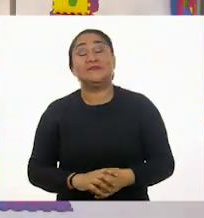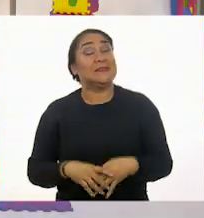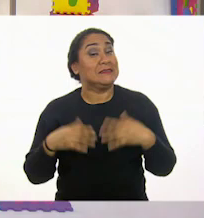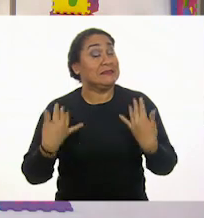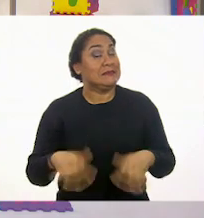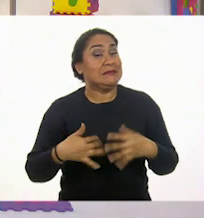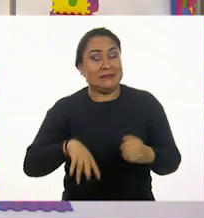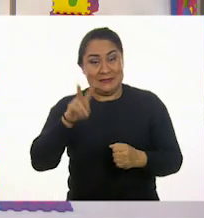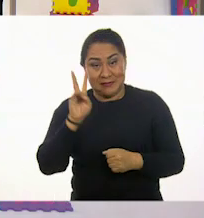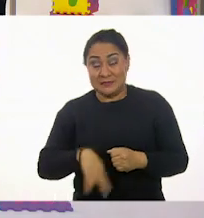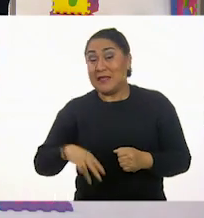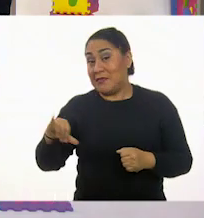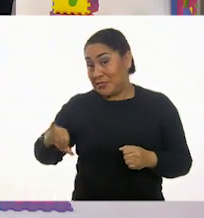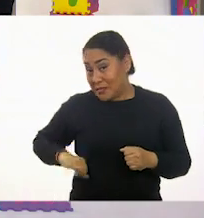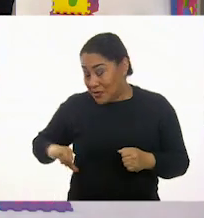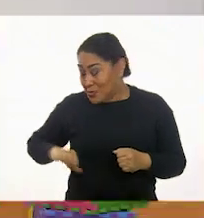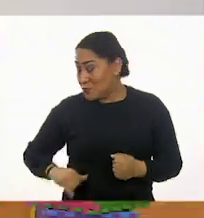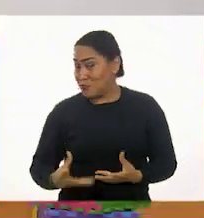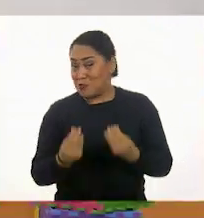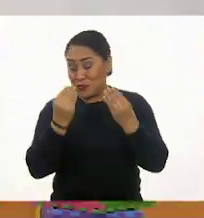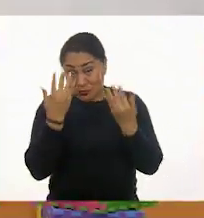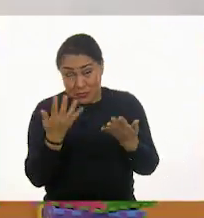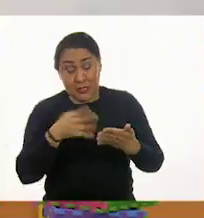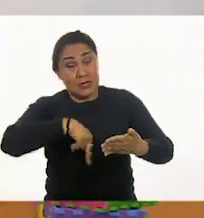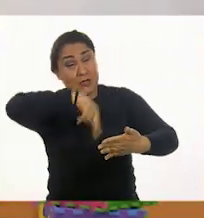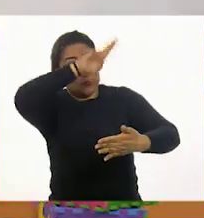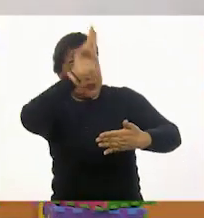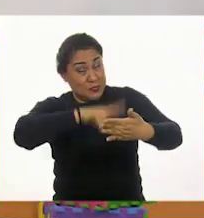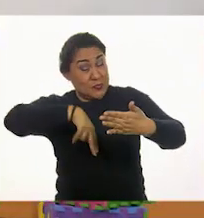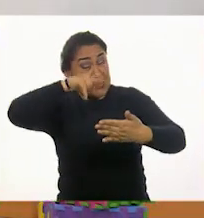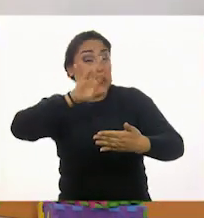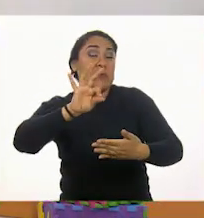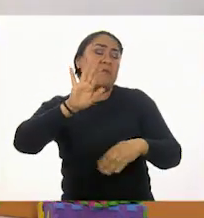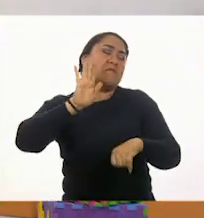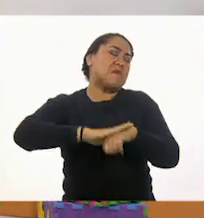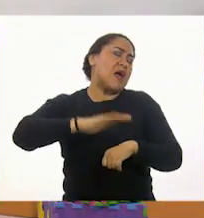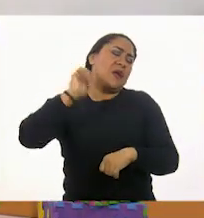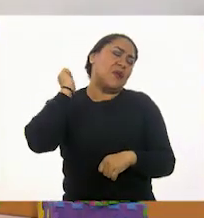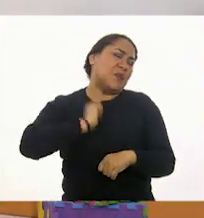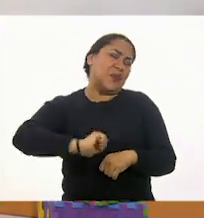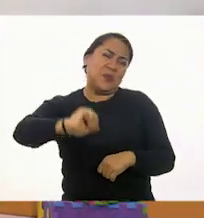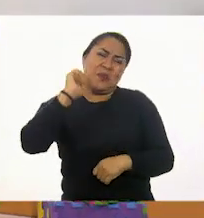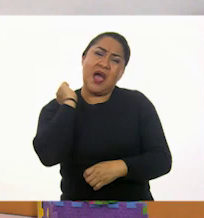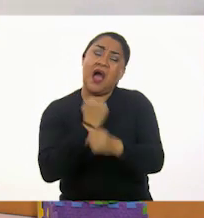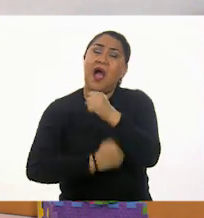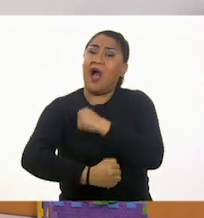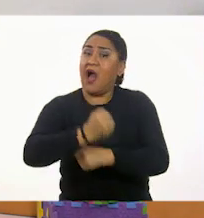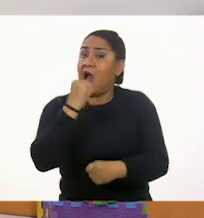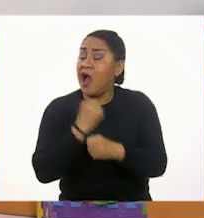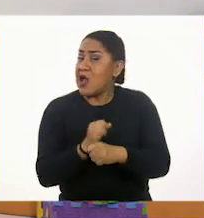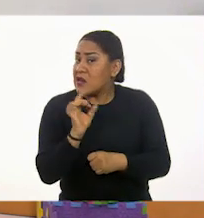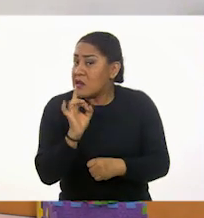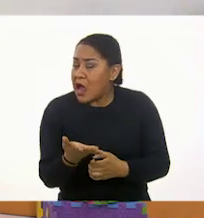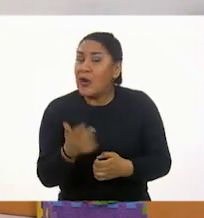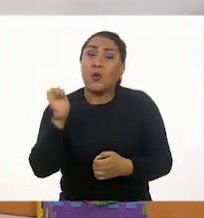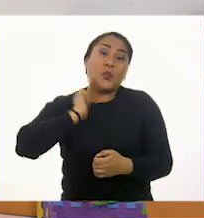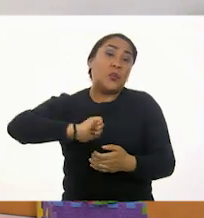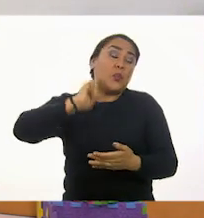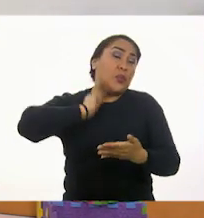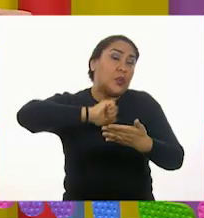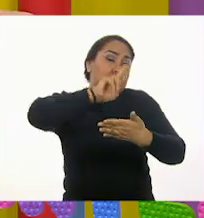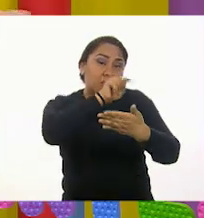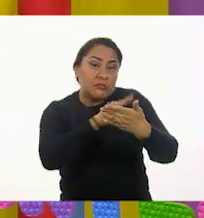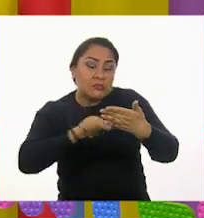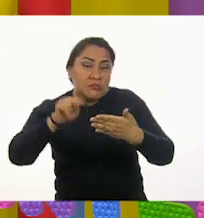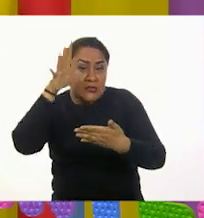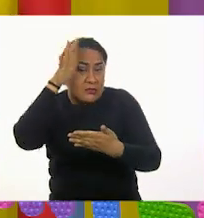¡Guau! Me parece súper interesante Sí. que ya los murales que existían desde muchos años atrás, Sí. ¿verdad? Con las Del- pinturas rupestres.